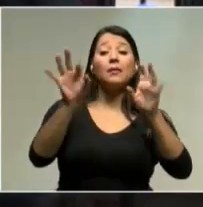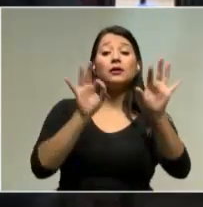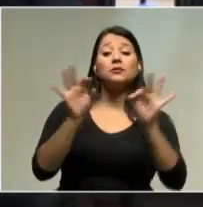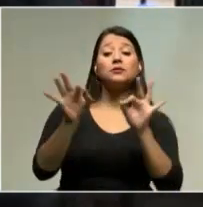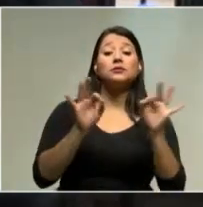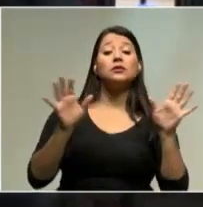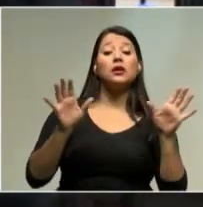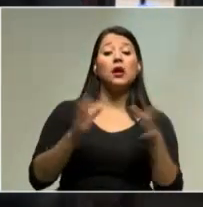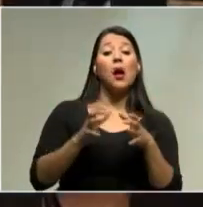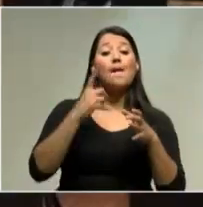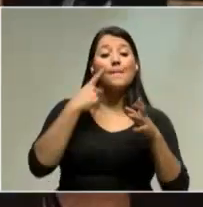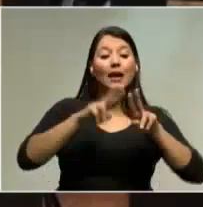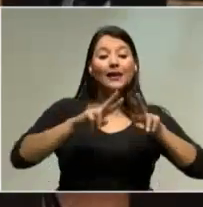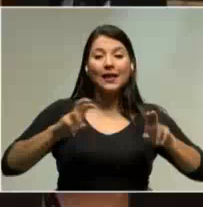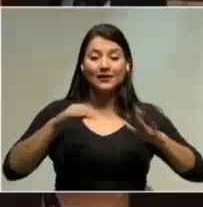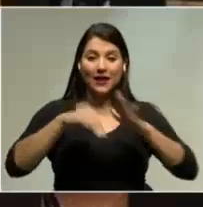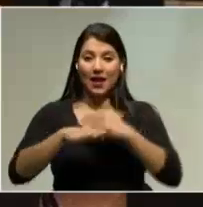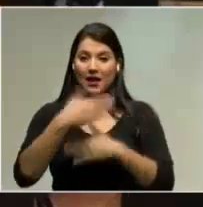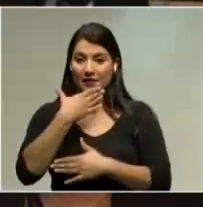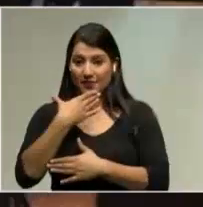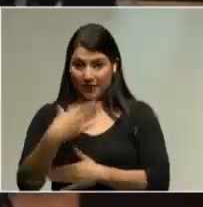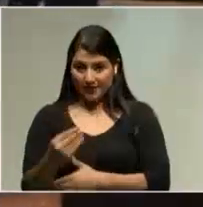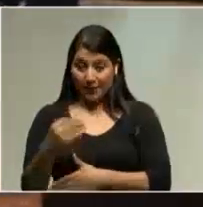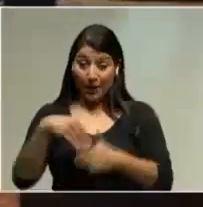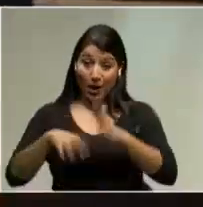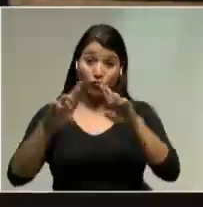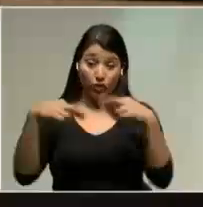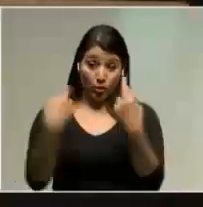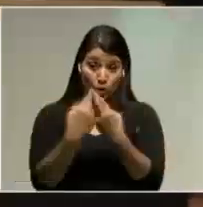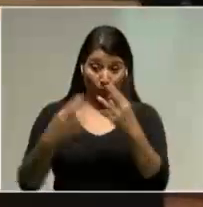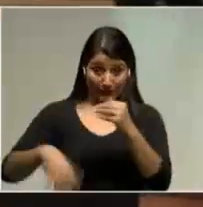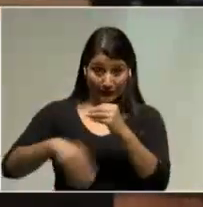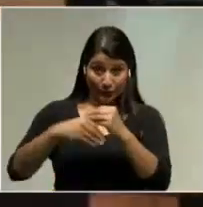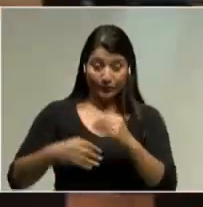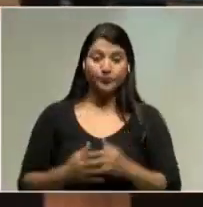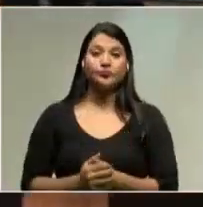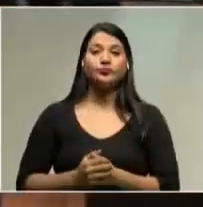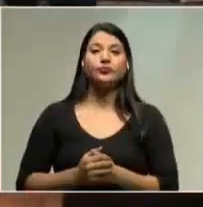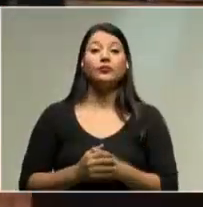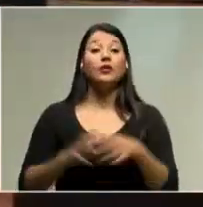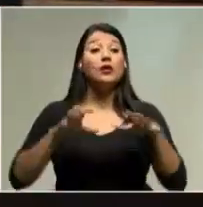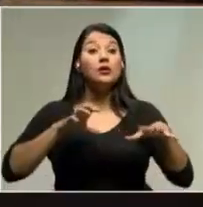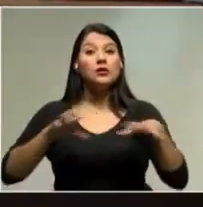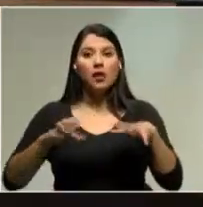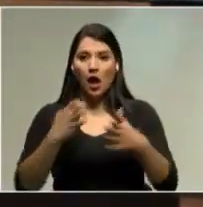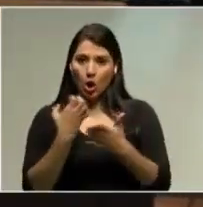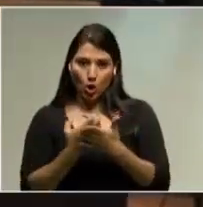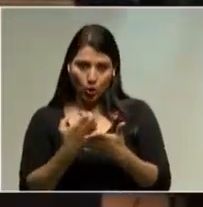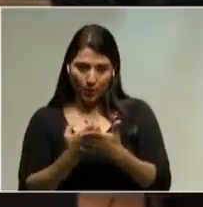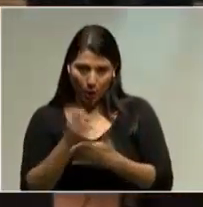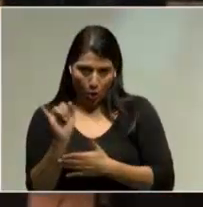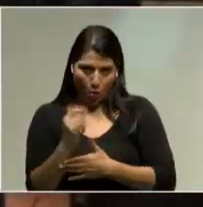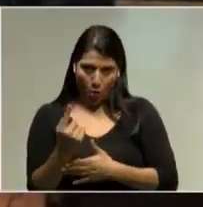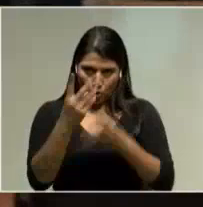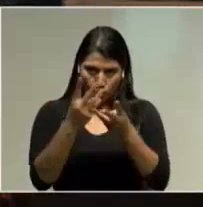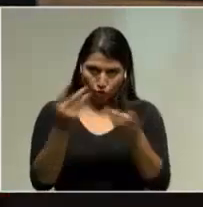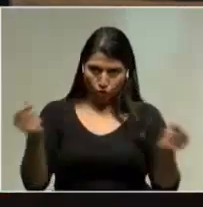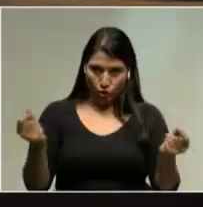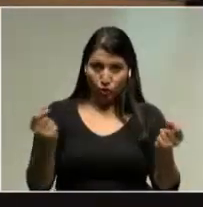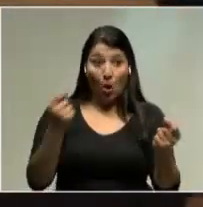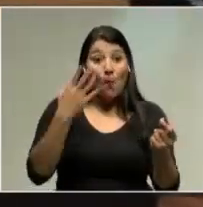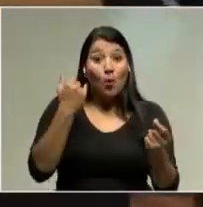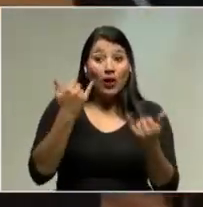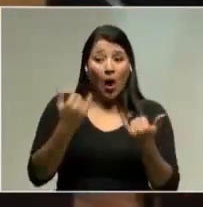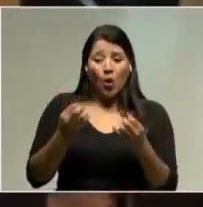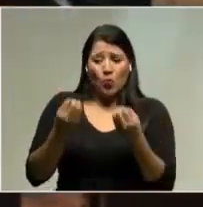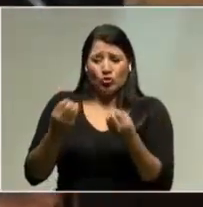comisiones en sesiones extraordinarias que se inician el próximo mes de diciembre. La reactivación económica como solución al creciente